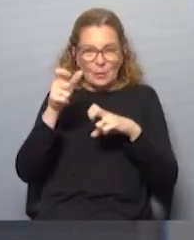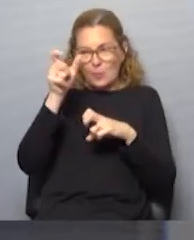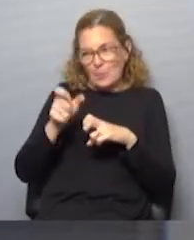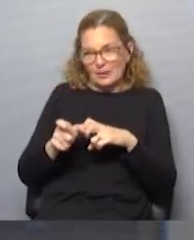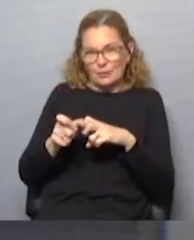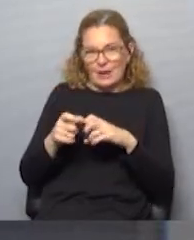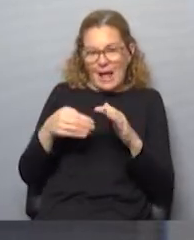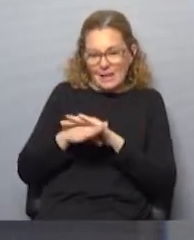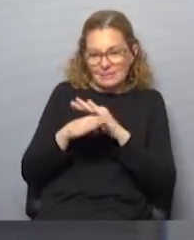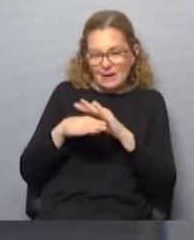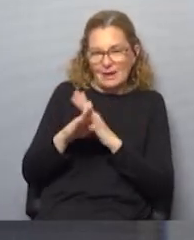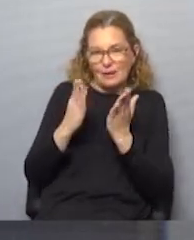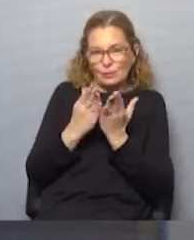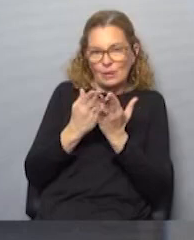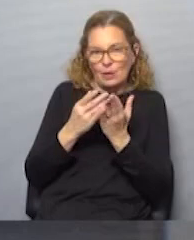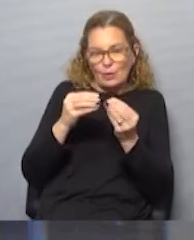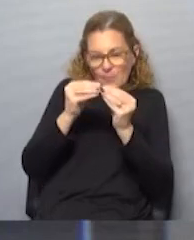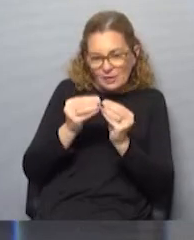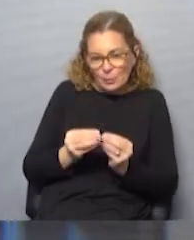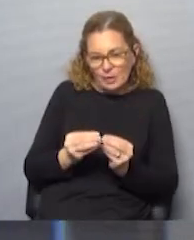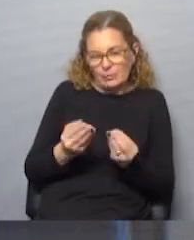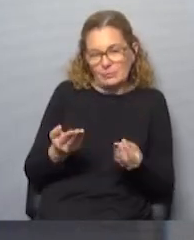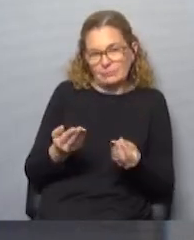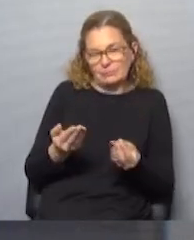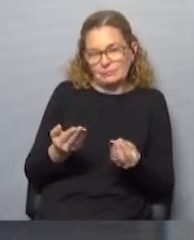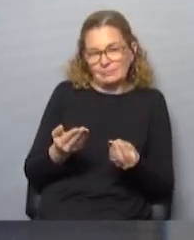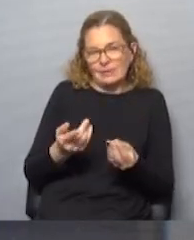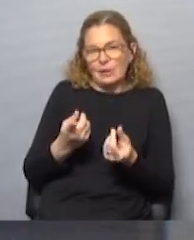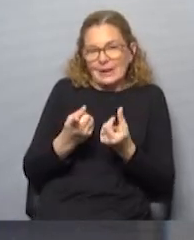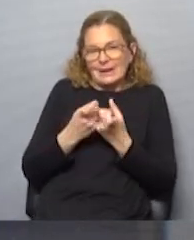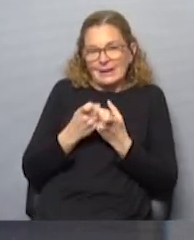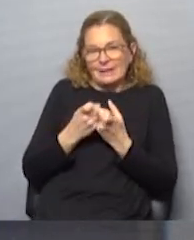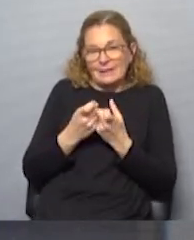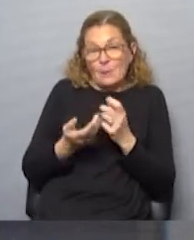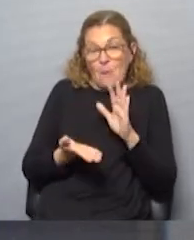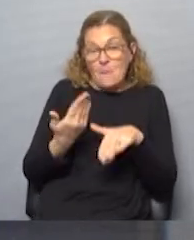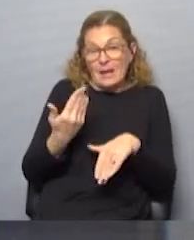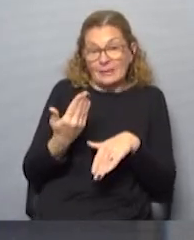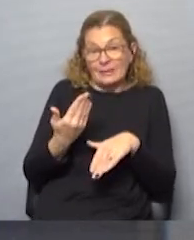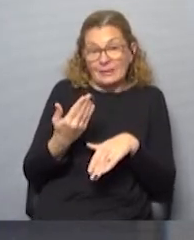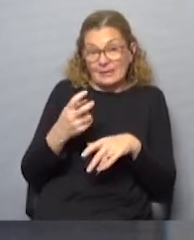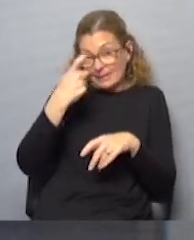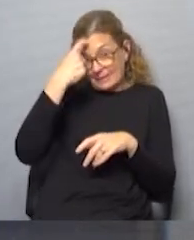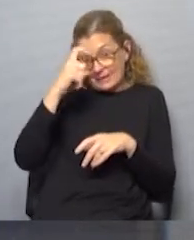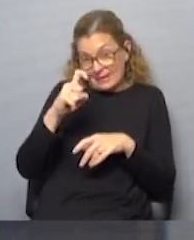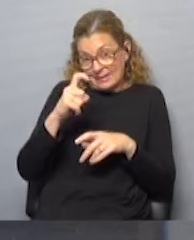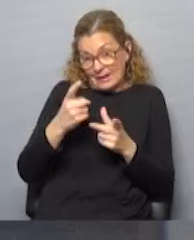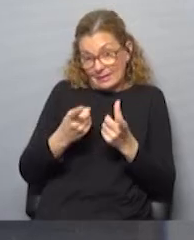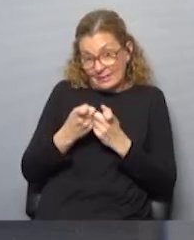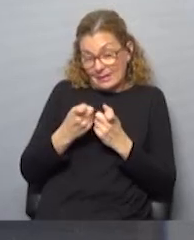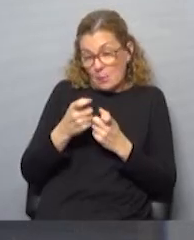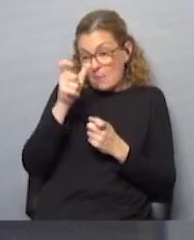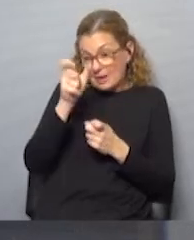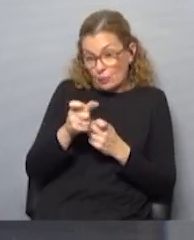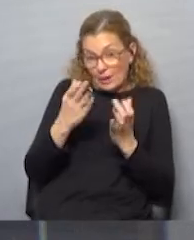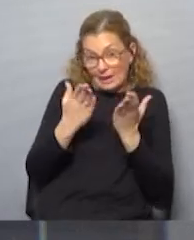tenemos con la realidad presupuestal que tenemos entonces necesitamos aumentar necesitamos más ciencia necesitamos más científicos